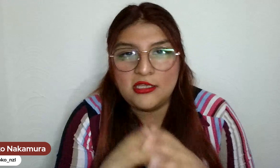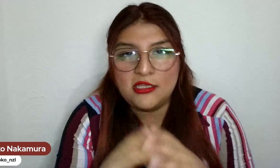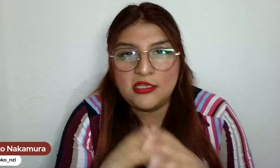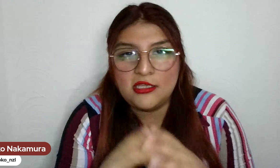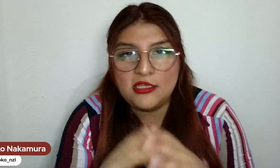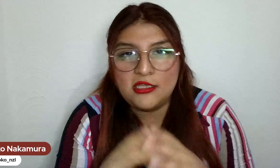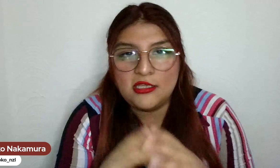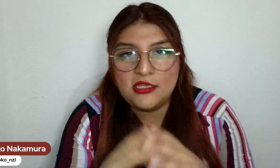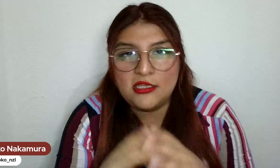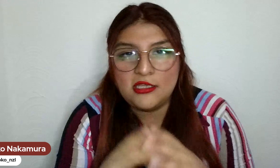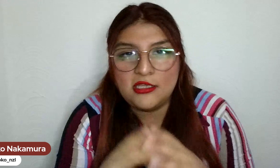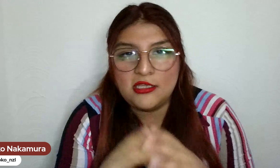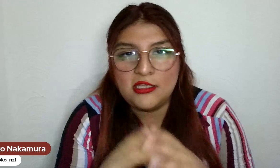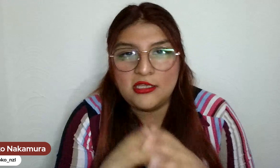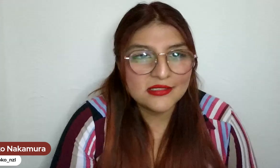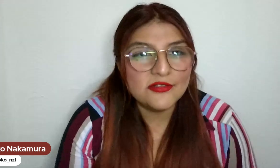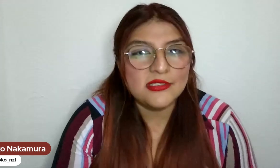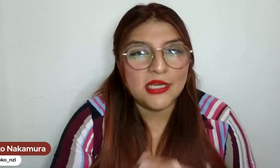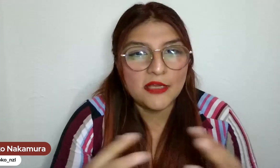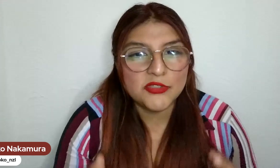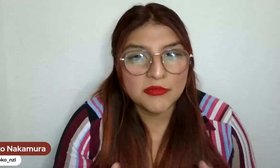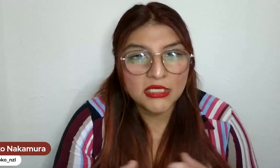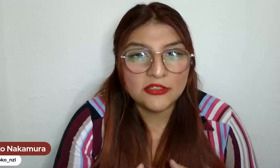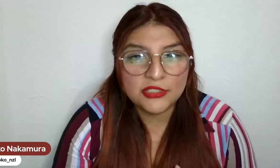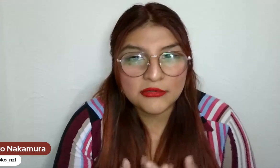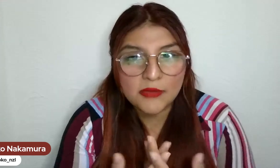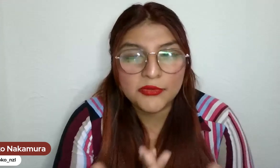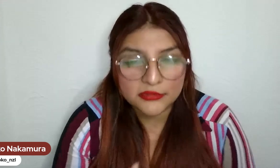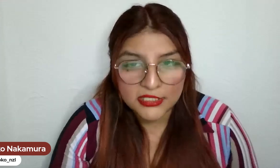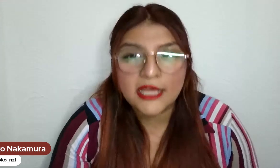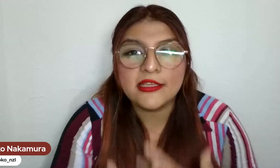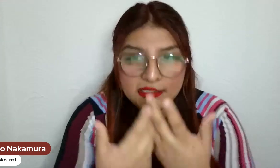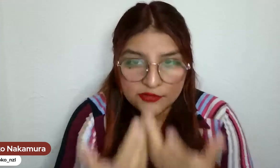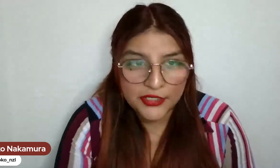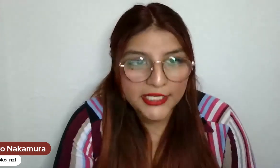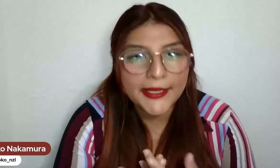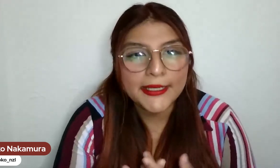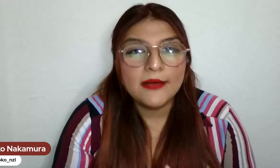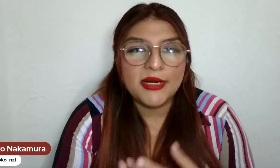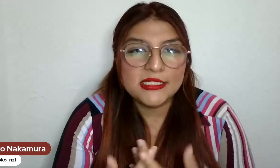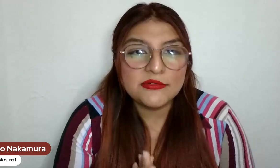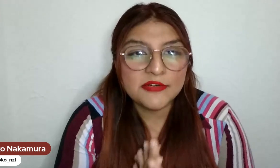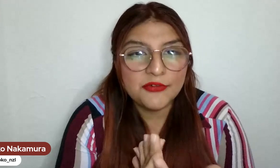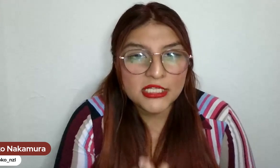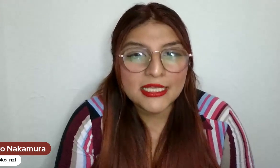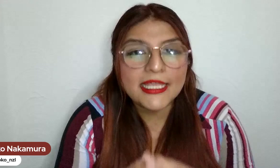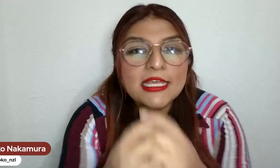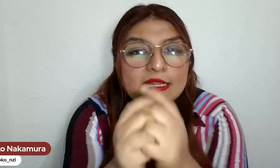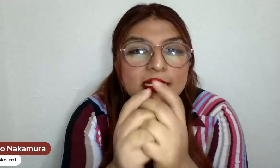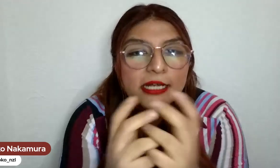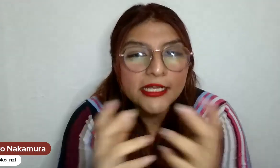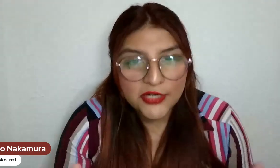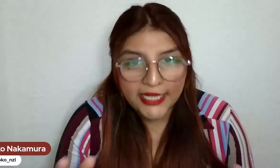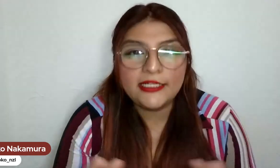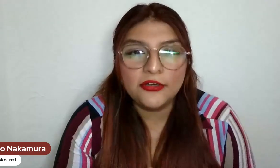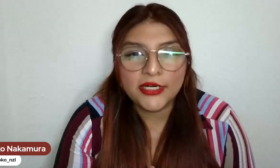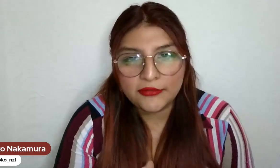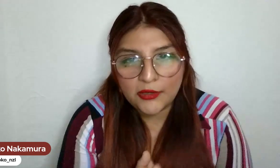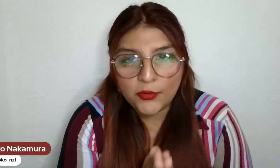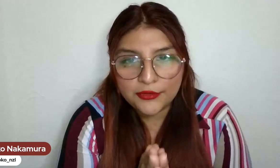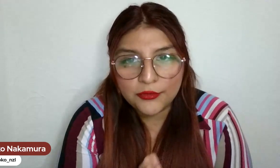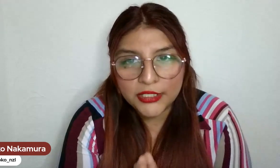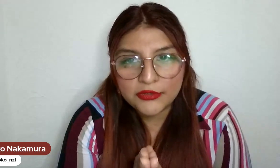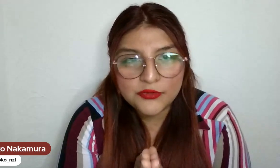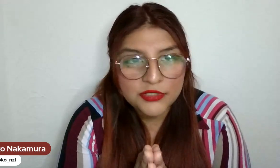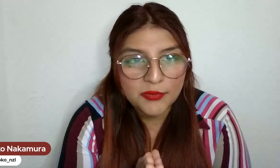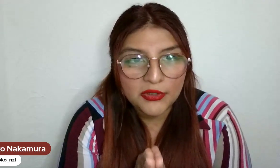textual que analizar también discursivamente esto dicen creemos que México tiene una oportunidad histórica para ser un referente internacional y